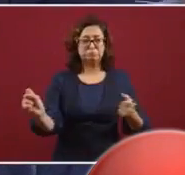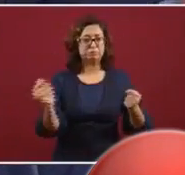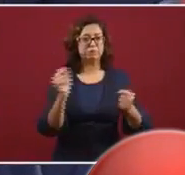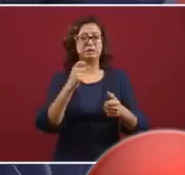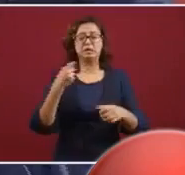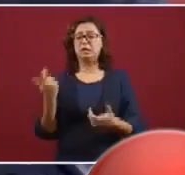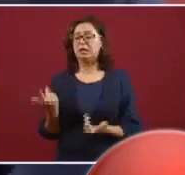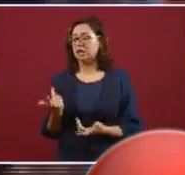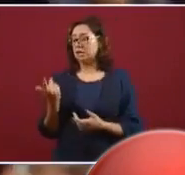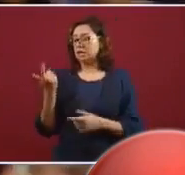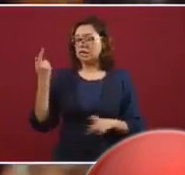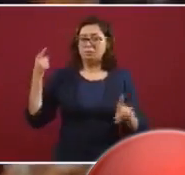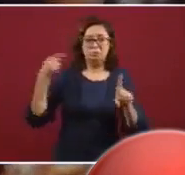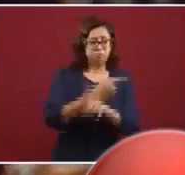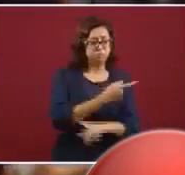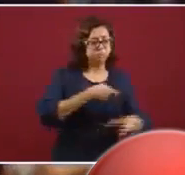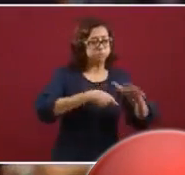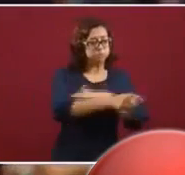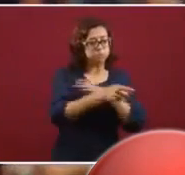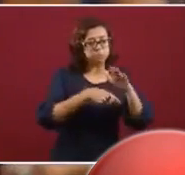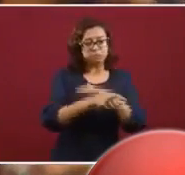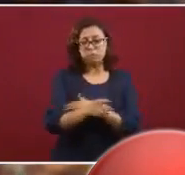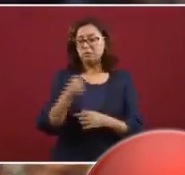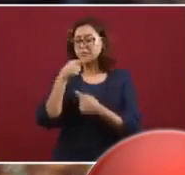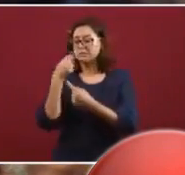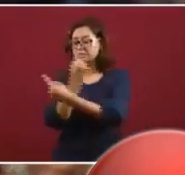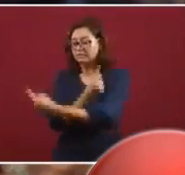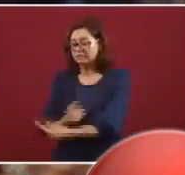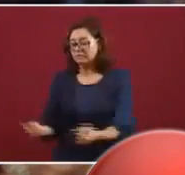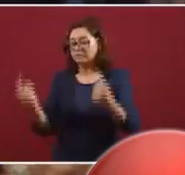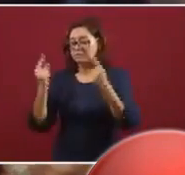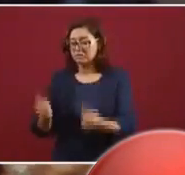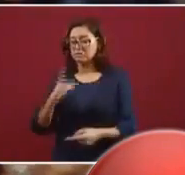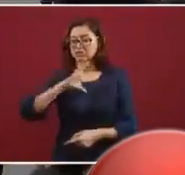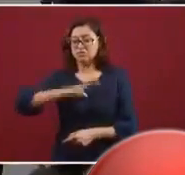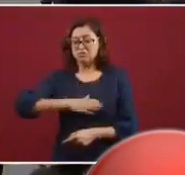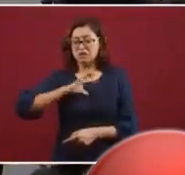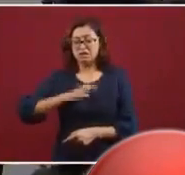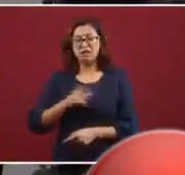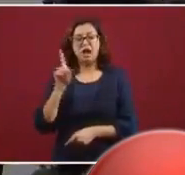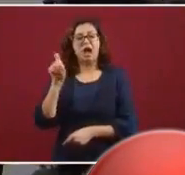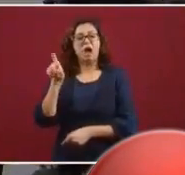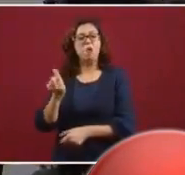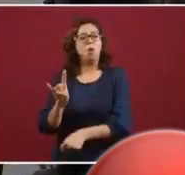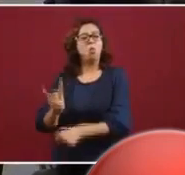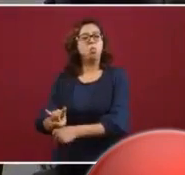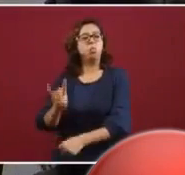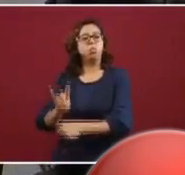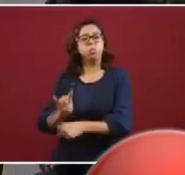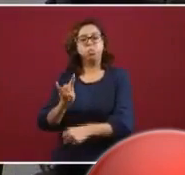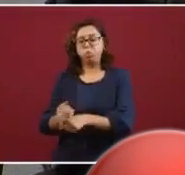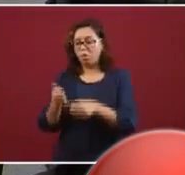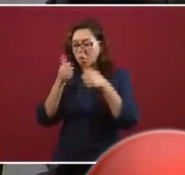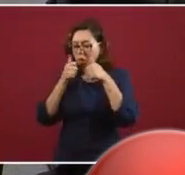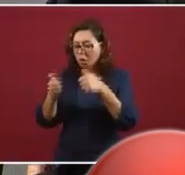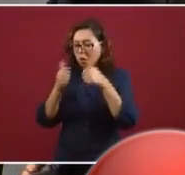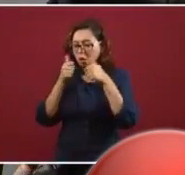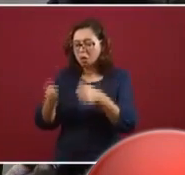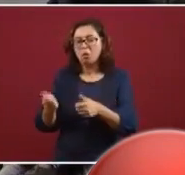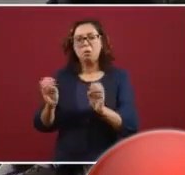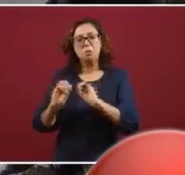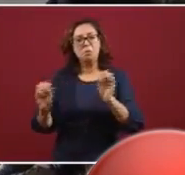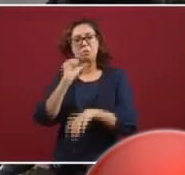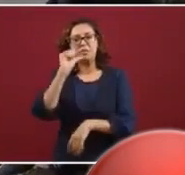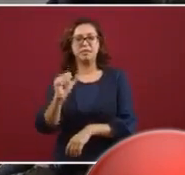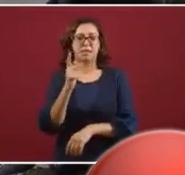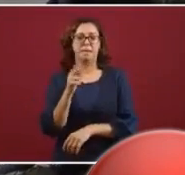con agua en lugar de quimioterapias por los gobiernos del PRI y el PAN. Obviamente también medios de comunicación que recibían chayos,